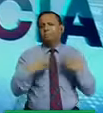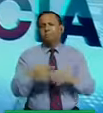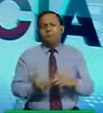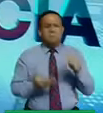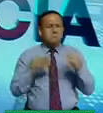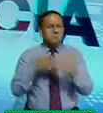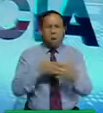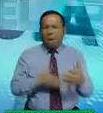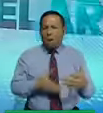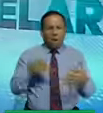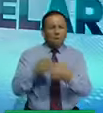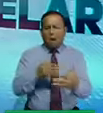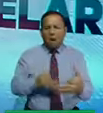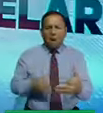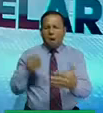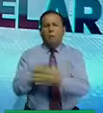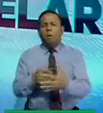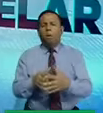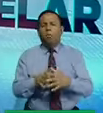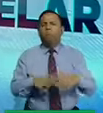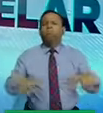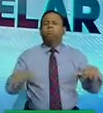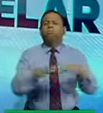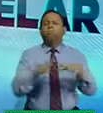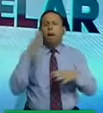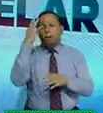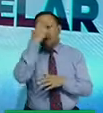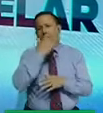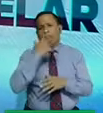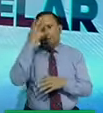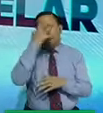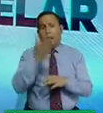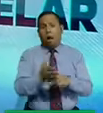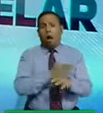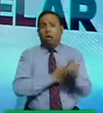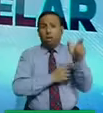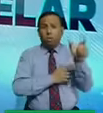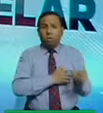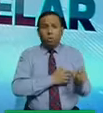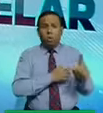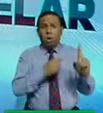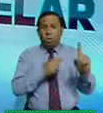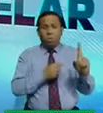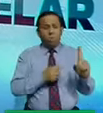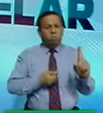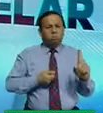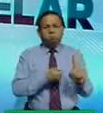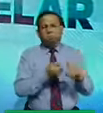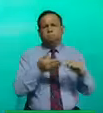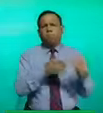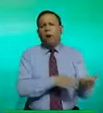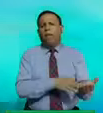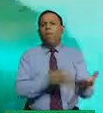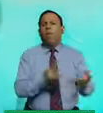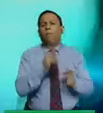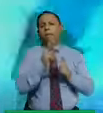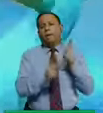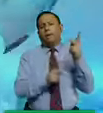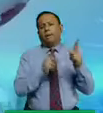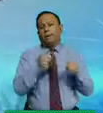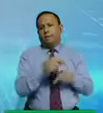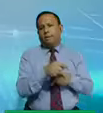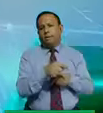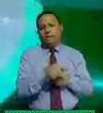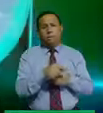atentados registrados en Esmeraldas tras el asesinato de un ciudadano en la playa. Desconocidos prendieron fuego a